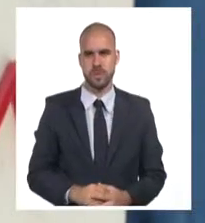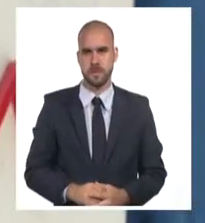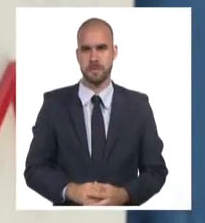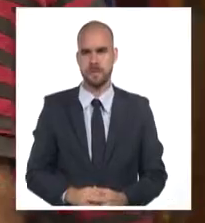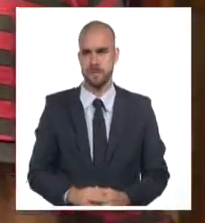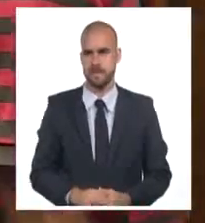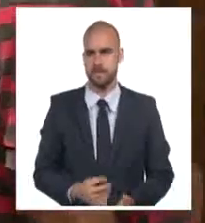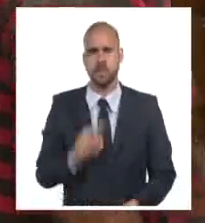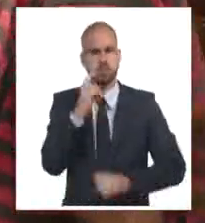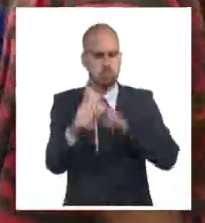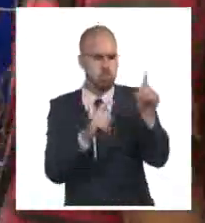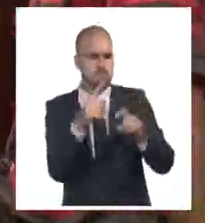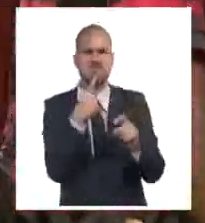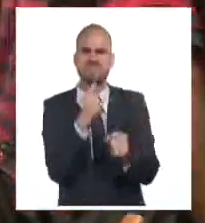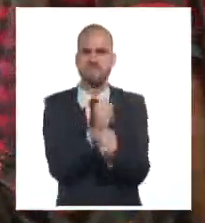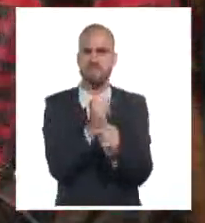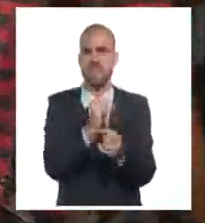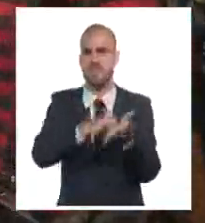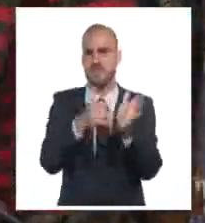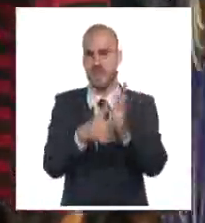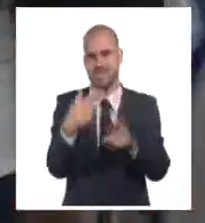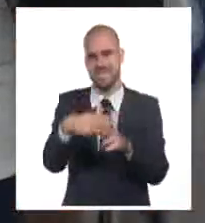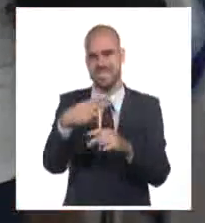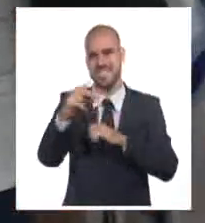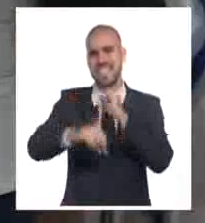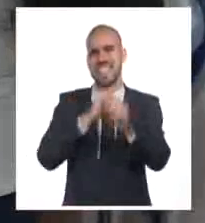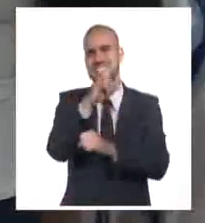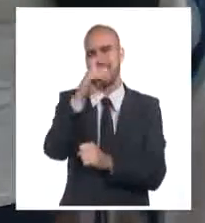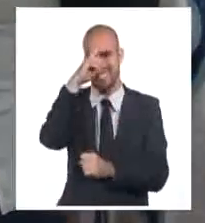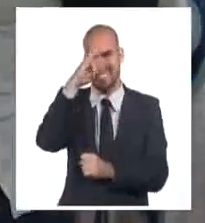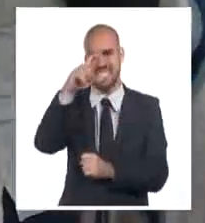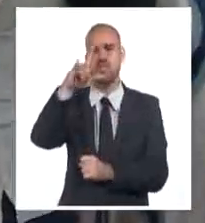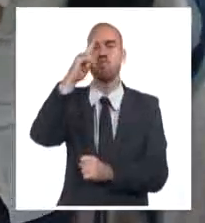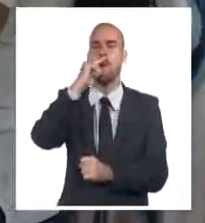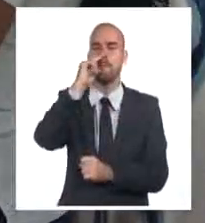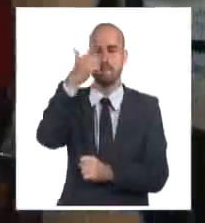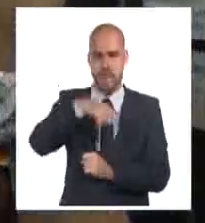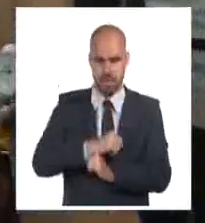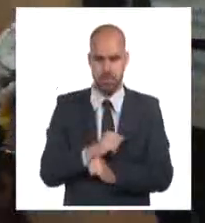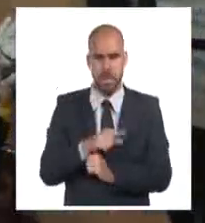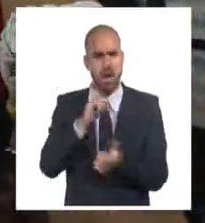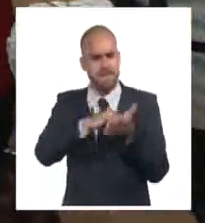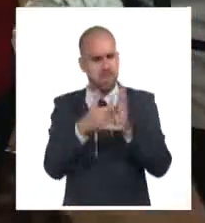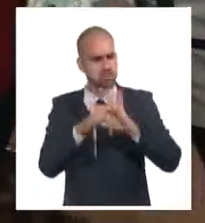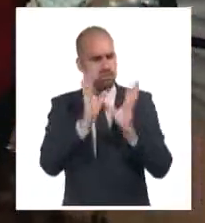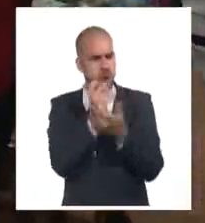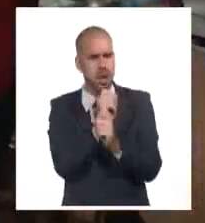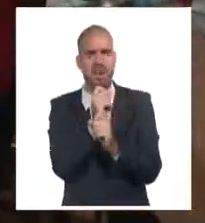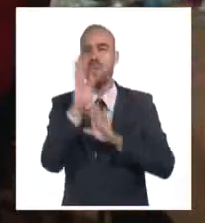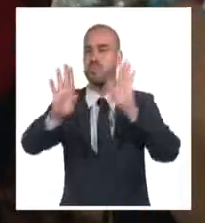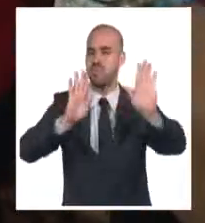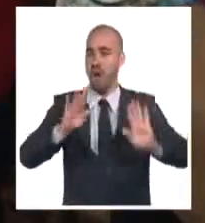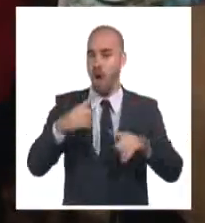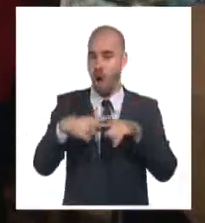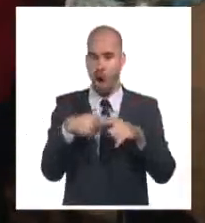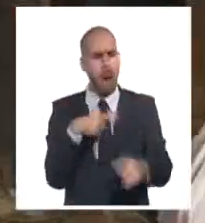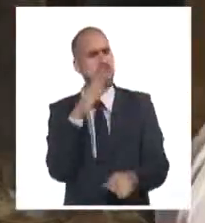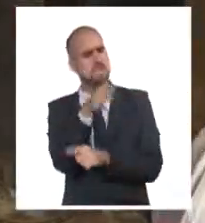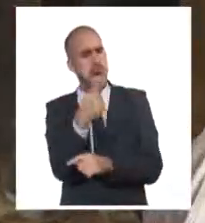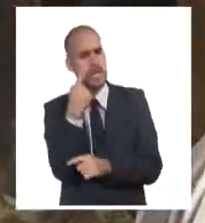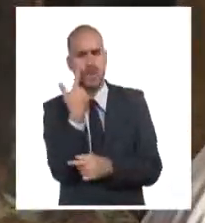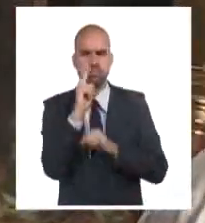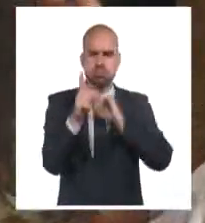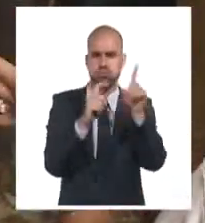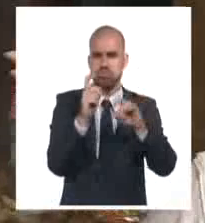Conocieron sobre las obras sociales del proyecto Quisicuaba, visitaron su museo y escucharon las experiencias de trabajo comunitario